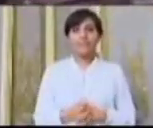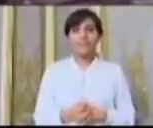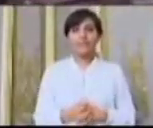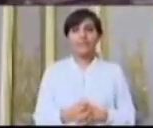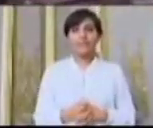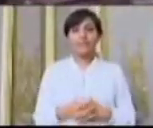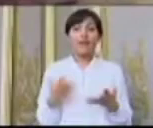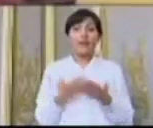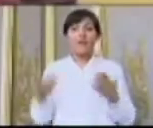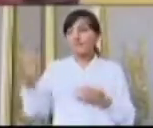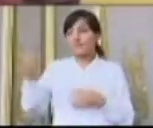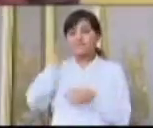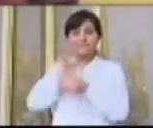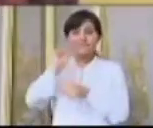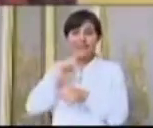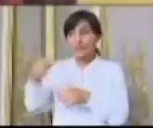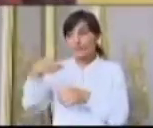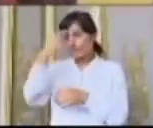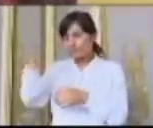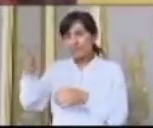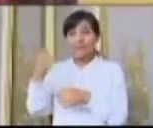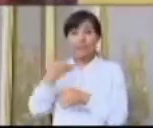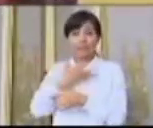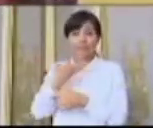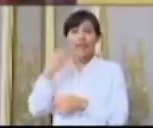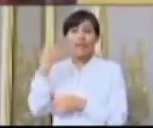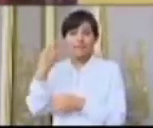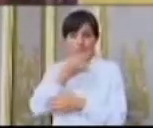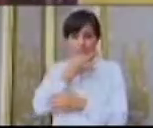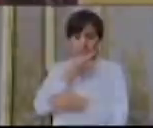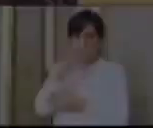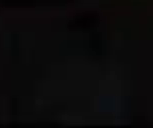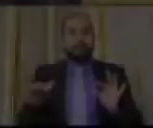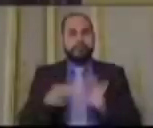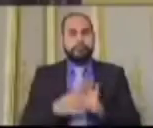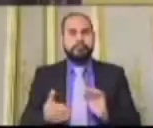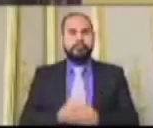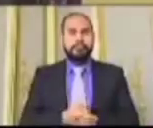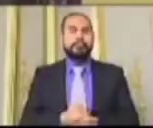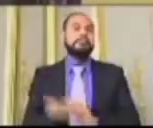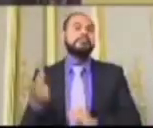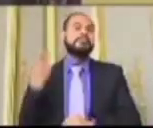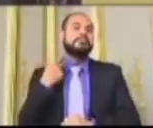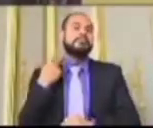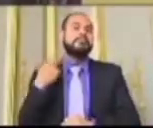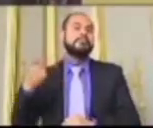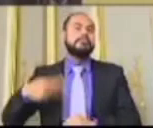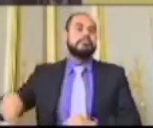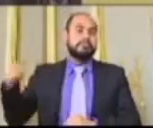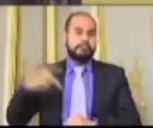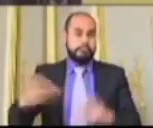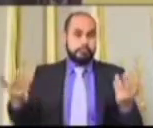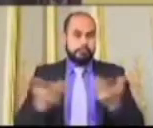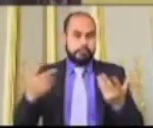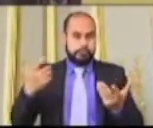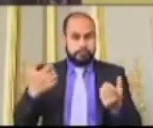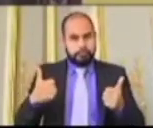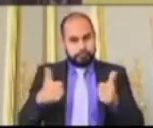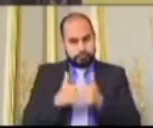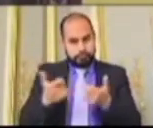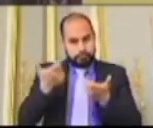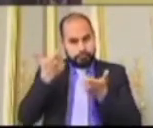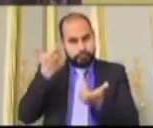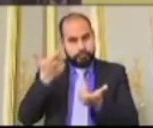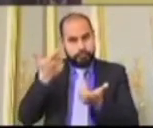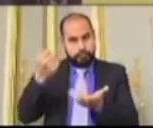Tiene el uso de la palabra, secretaria. Le recuerdo que tiene hasta 3 minutos. Las políticas públicas se hacen con recursos y